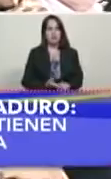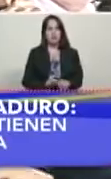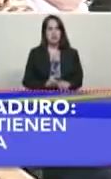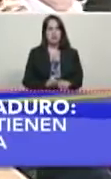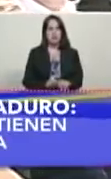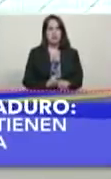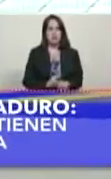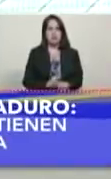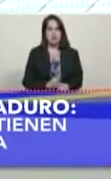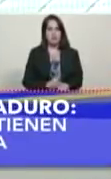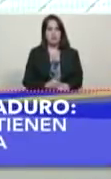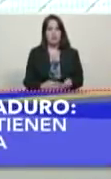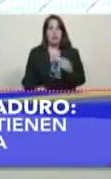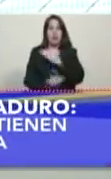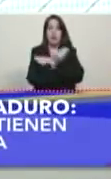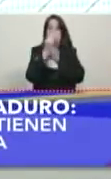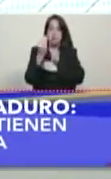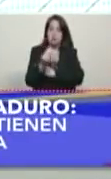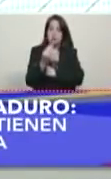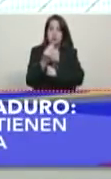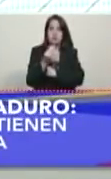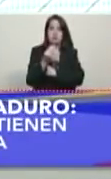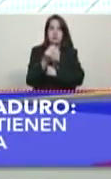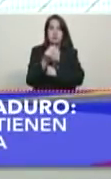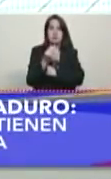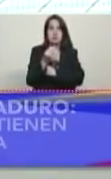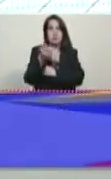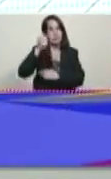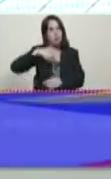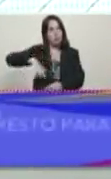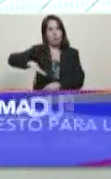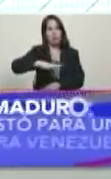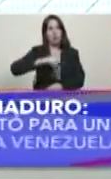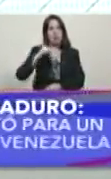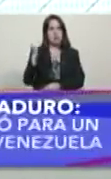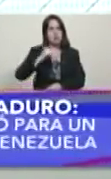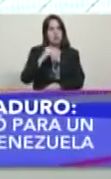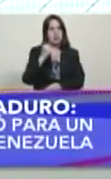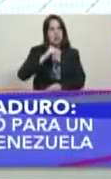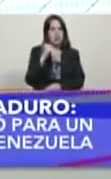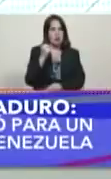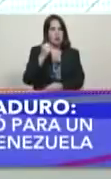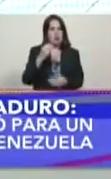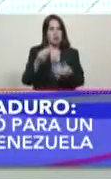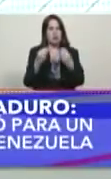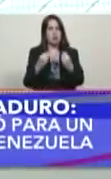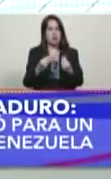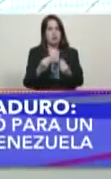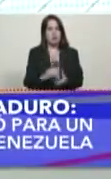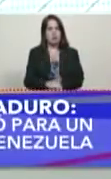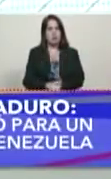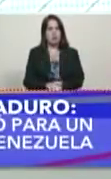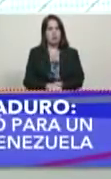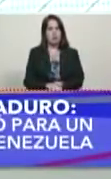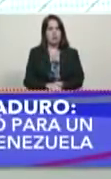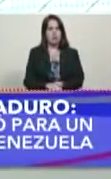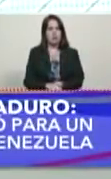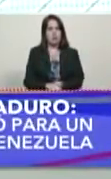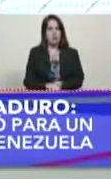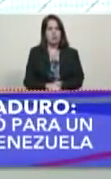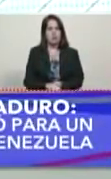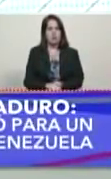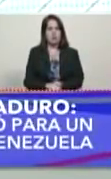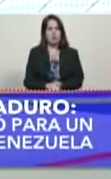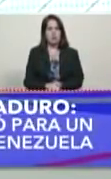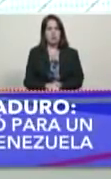bajo la protección de la policía nacional de colombia en las narices de la policía nacional el de colombia es una agresión internacional